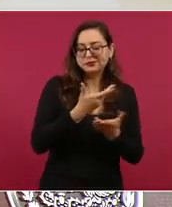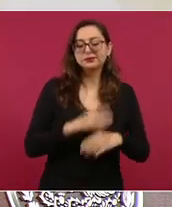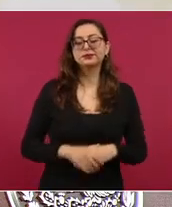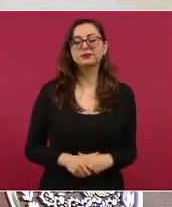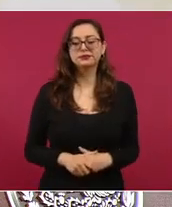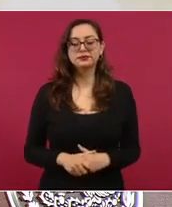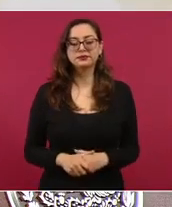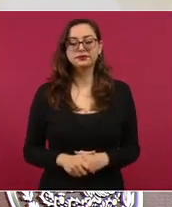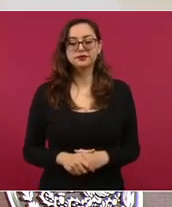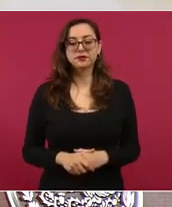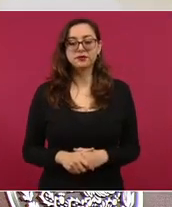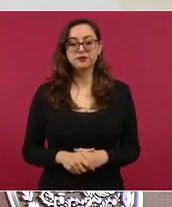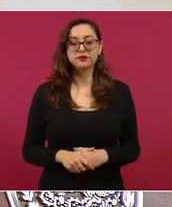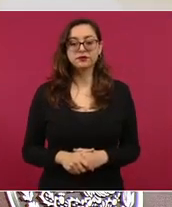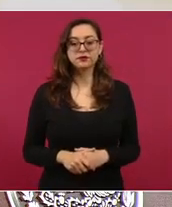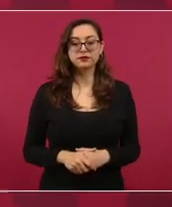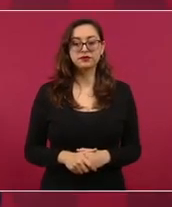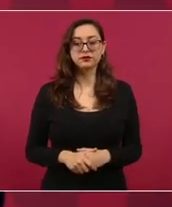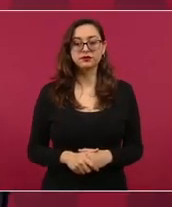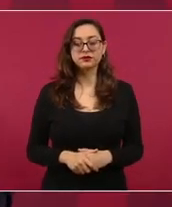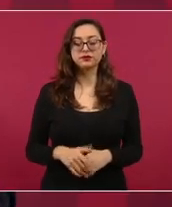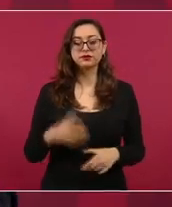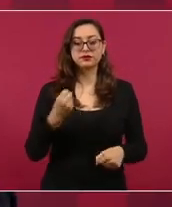Yo le dije al secretario de Agricultura, mire,